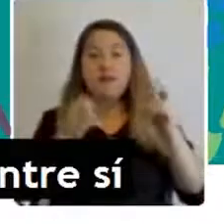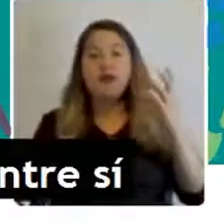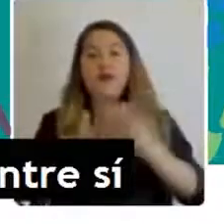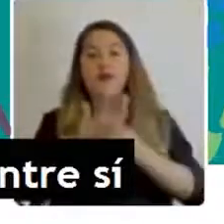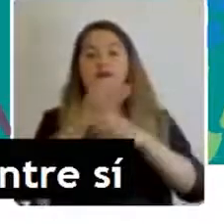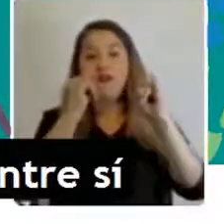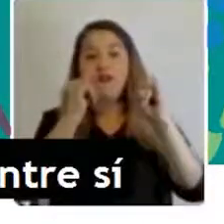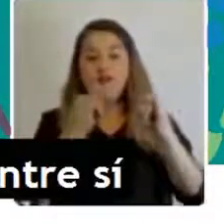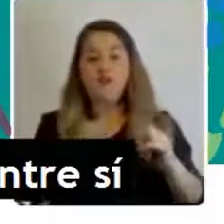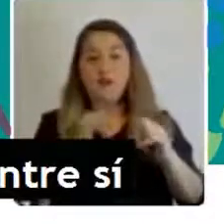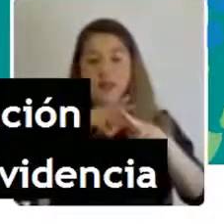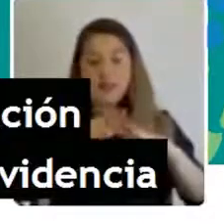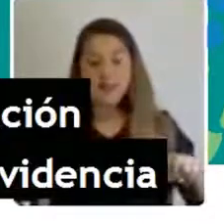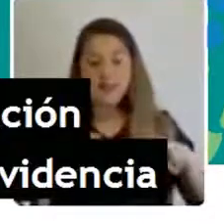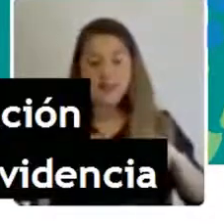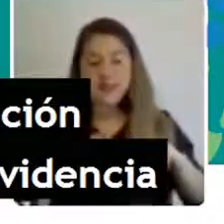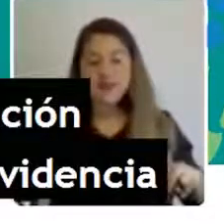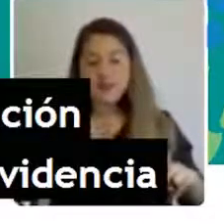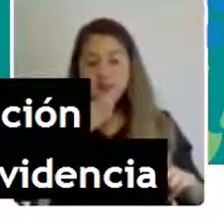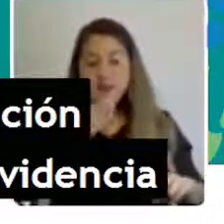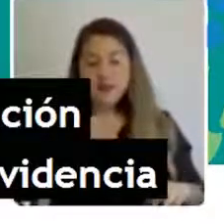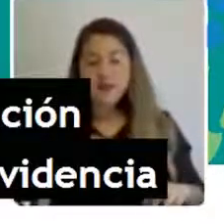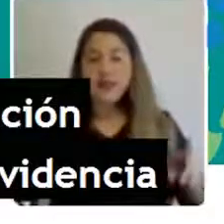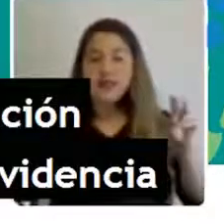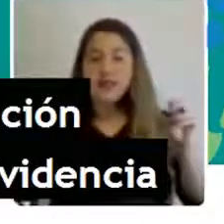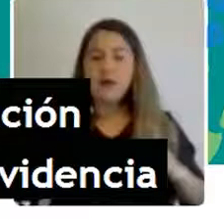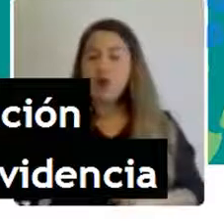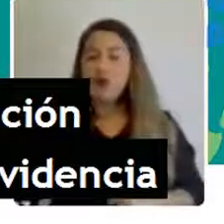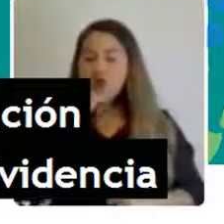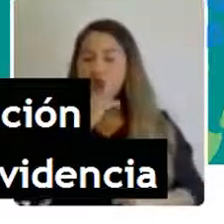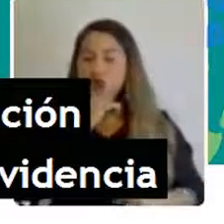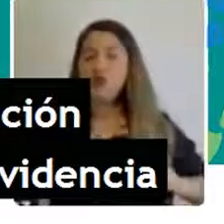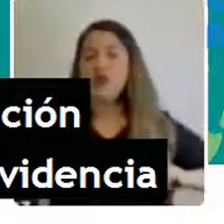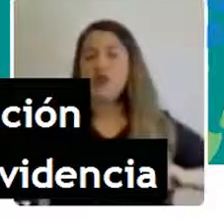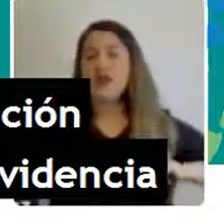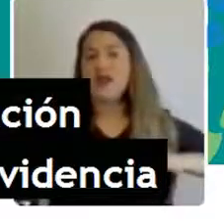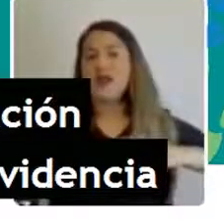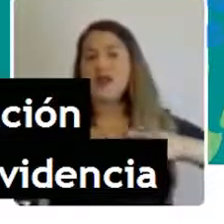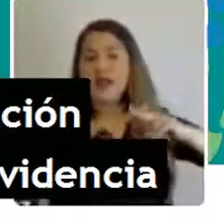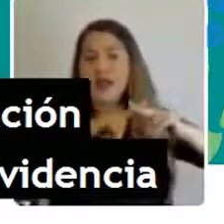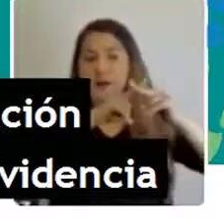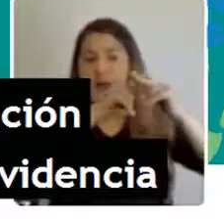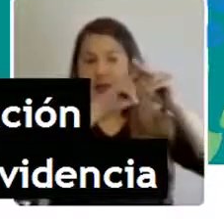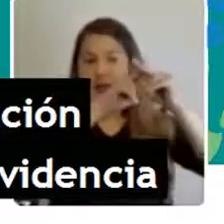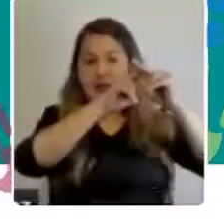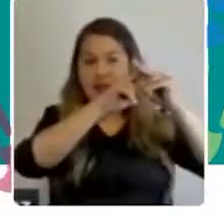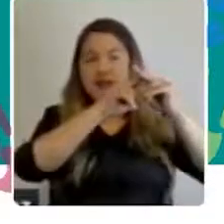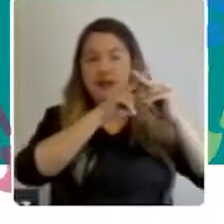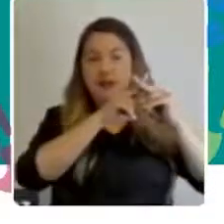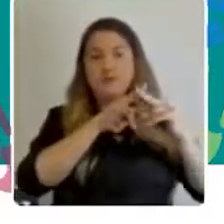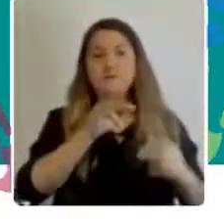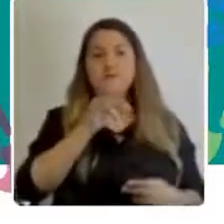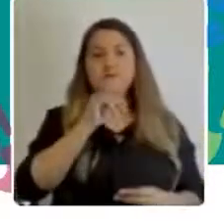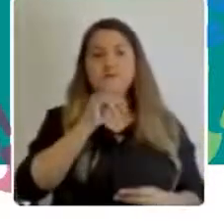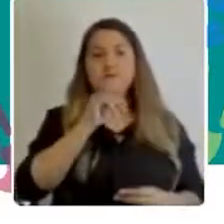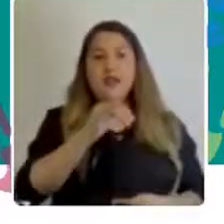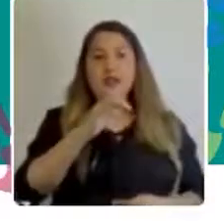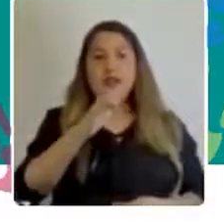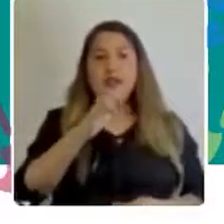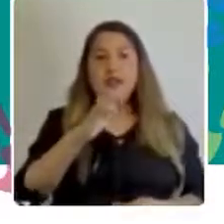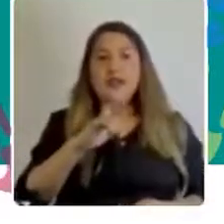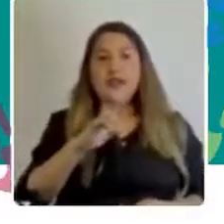los mecanismos de cobertura entre sí, utilizando las herramientas de la evaluación de tecnología sanitaria y salud basada en evidencia, dado